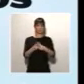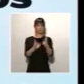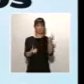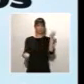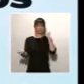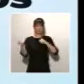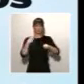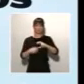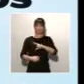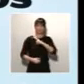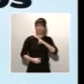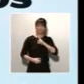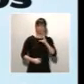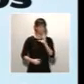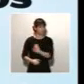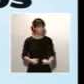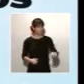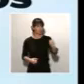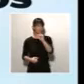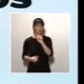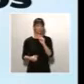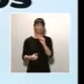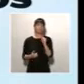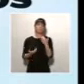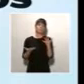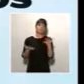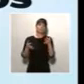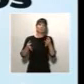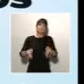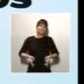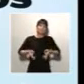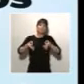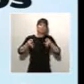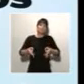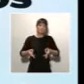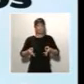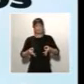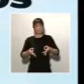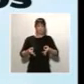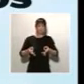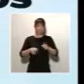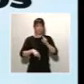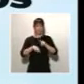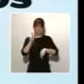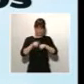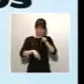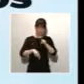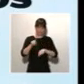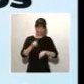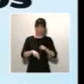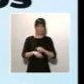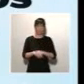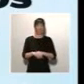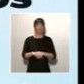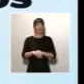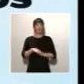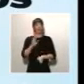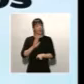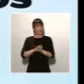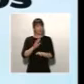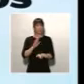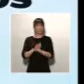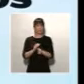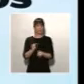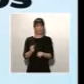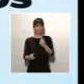No obstante, no siempre es así en todos los casos. Seguimos teniendo conductas insolidarias